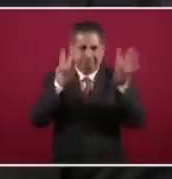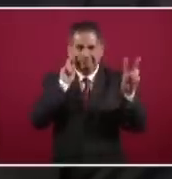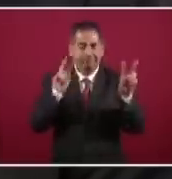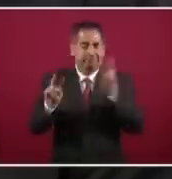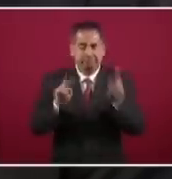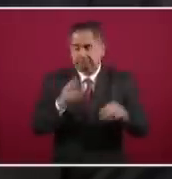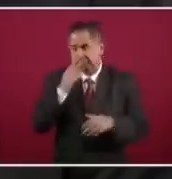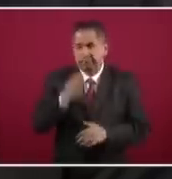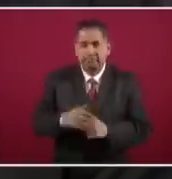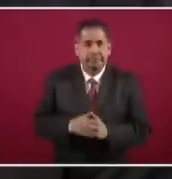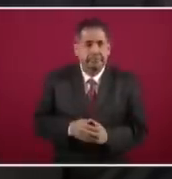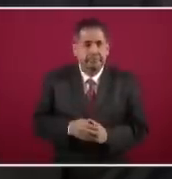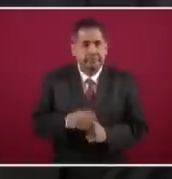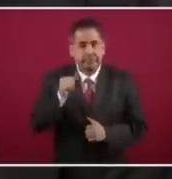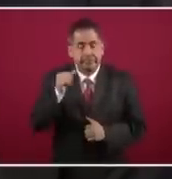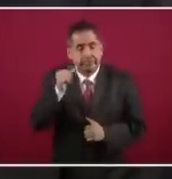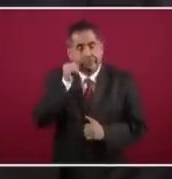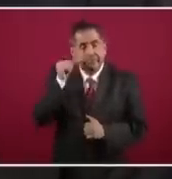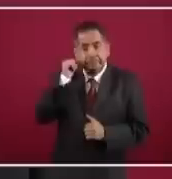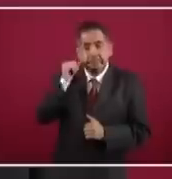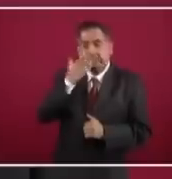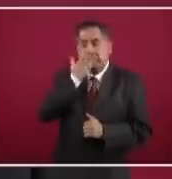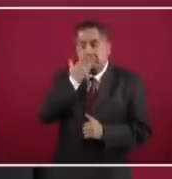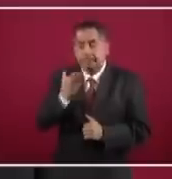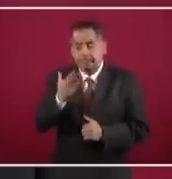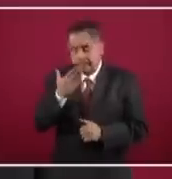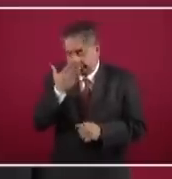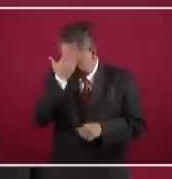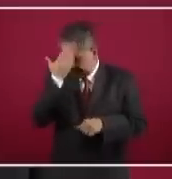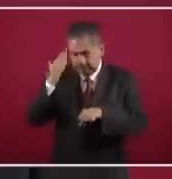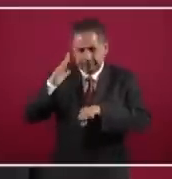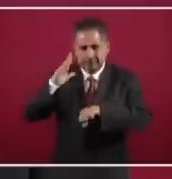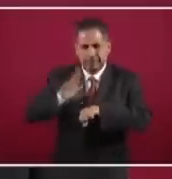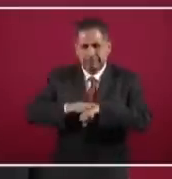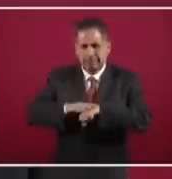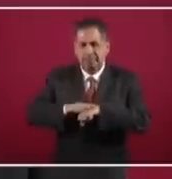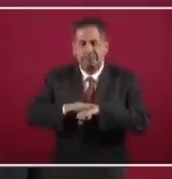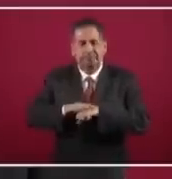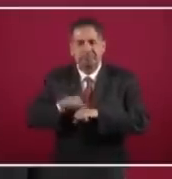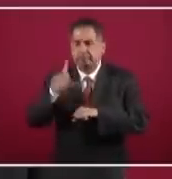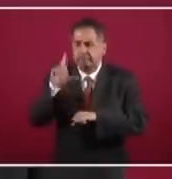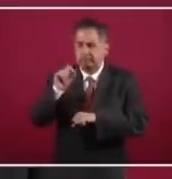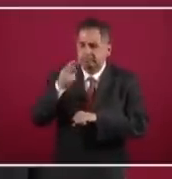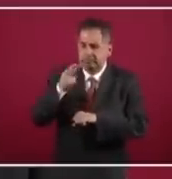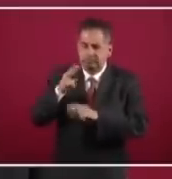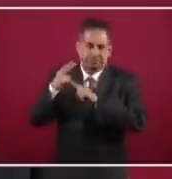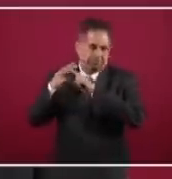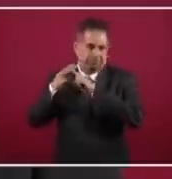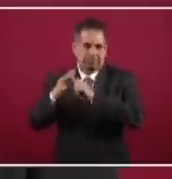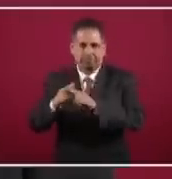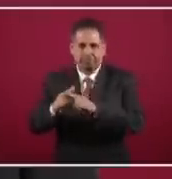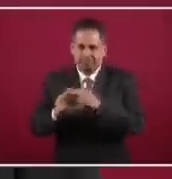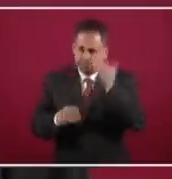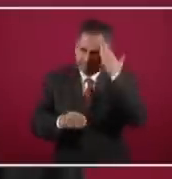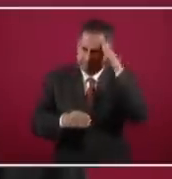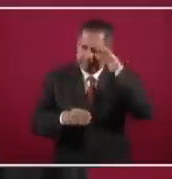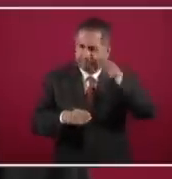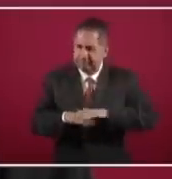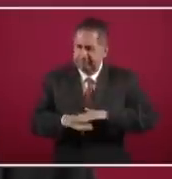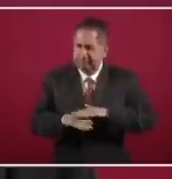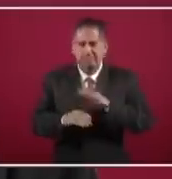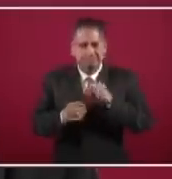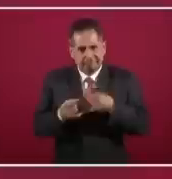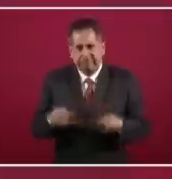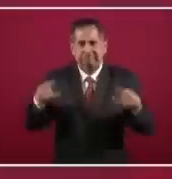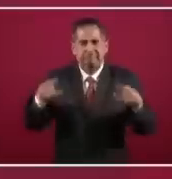eso ayer fue muy bueno la conmemoración del 20 de noviembre. Entonces tenemos que recordar